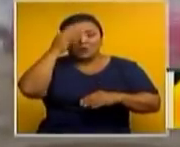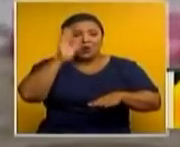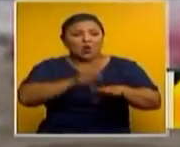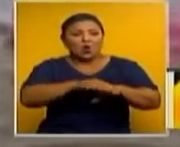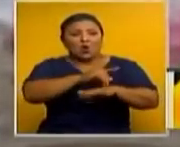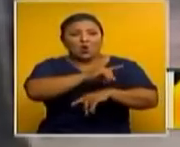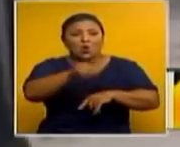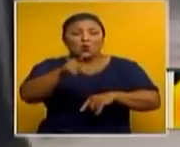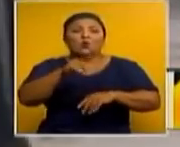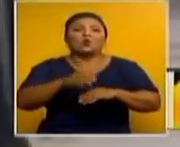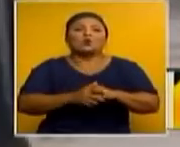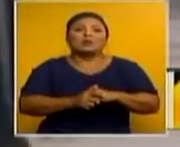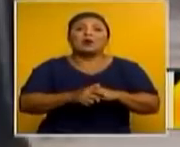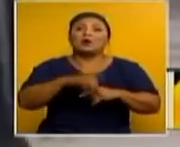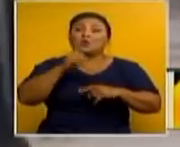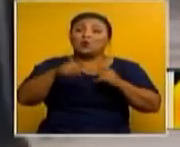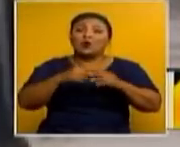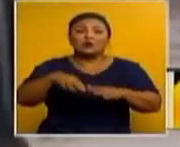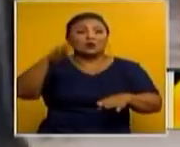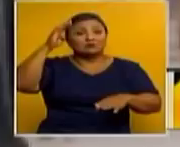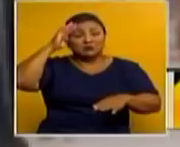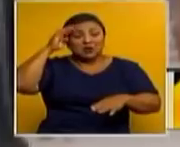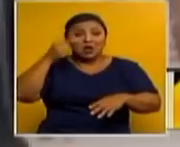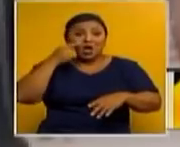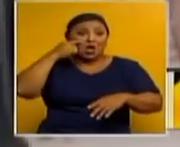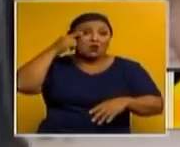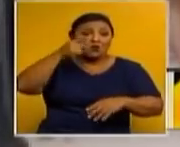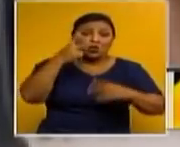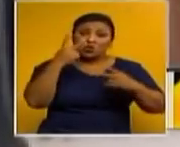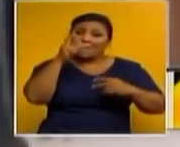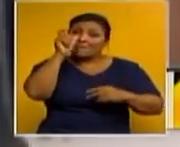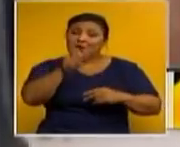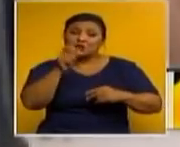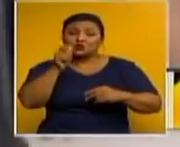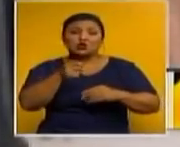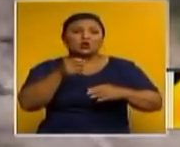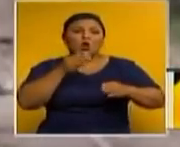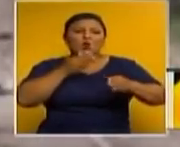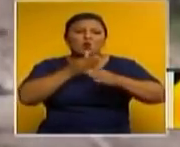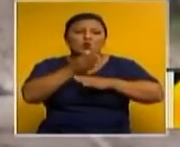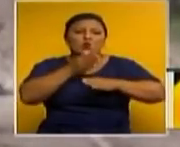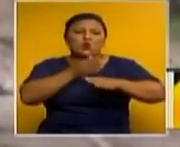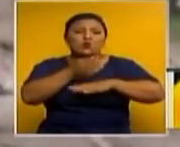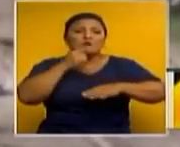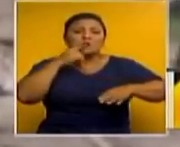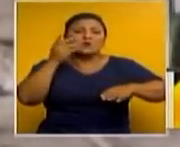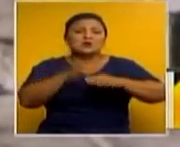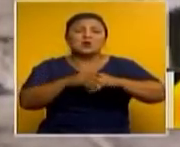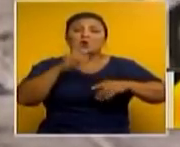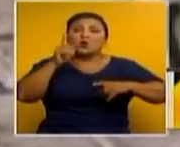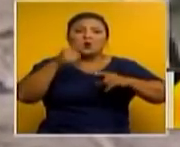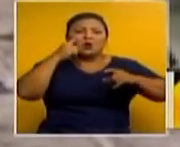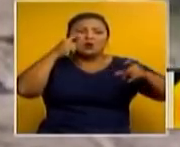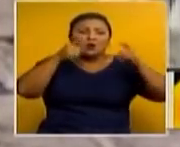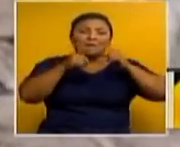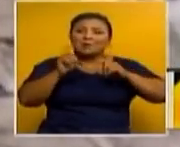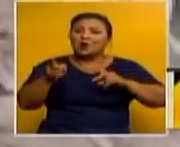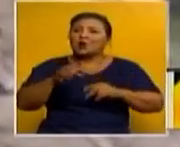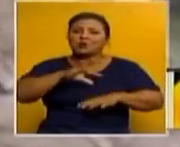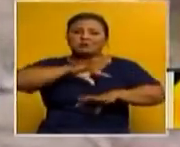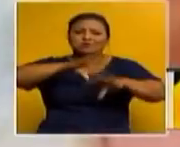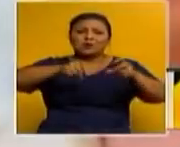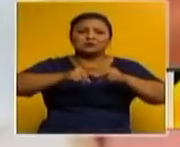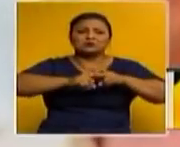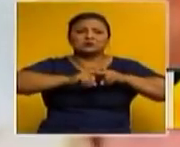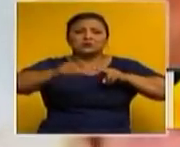homicidio. El hecho ocurrió cuando el uniformado vio que dos personas asaltaban con un cuchillo a un turista. Tras ello, los ladrones huyeron del lugar.